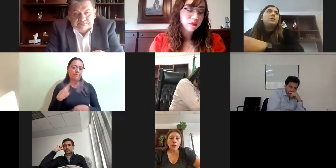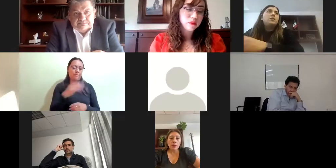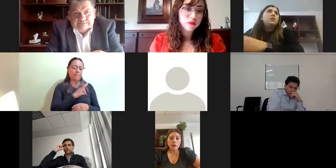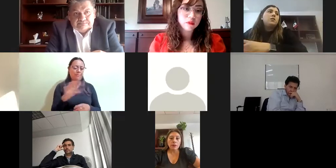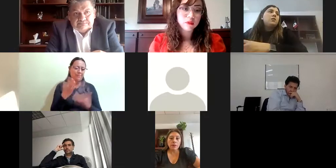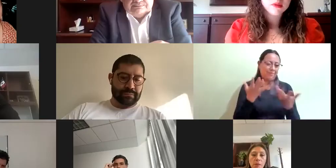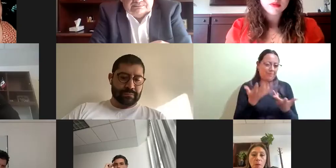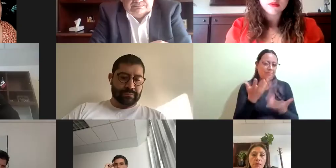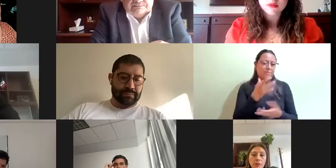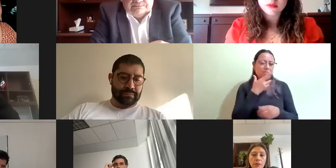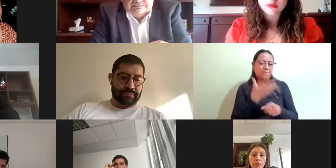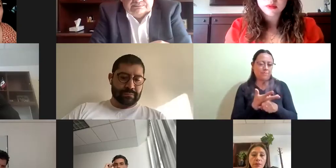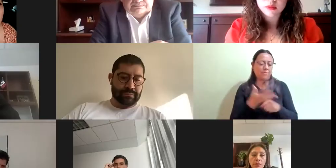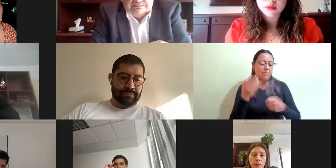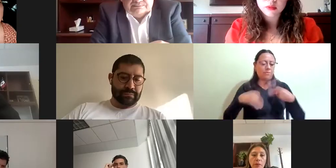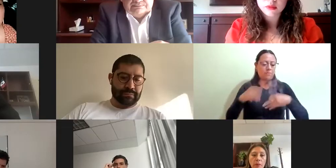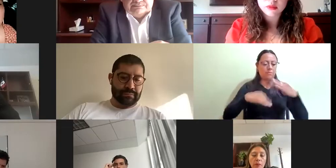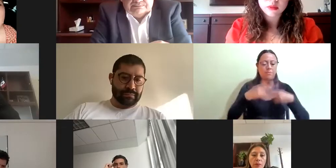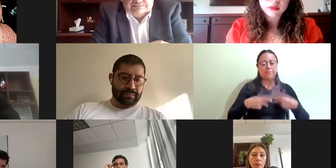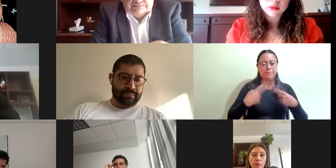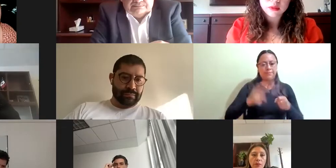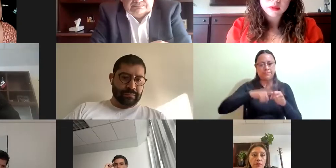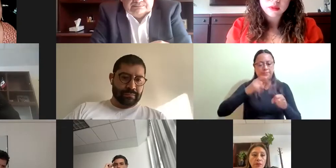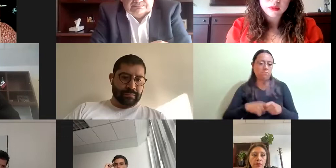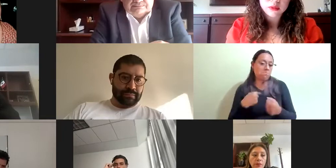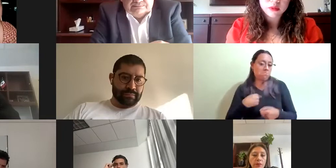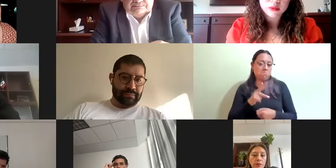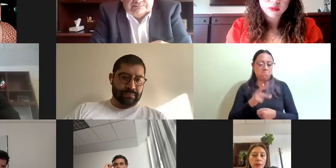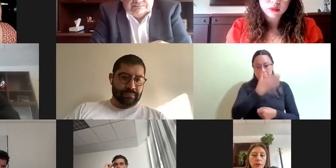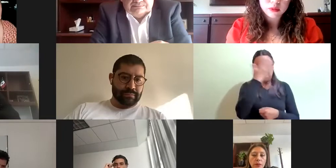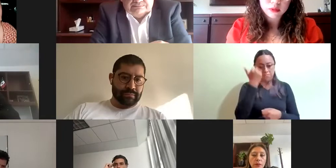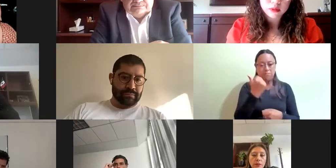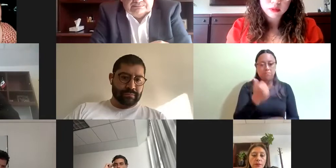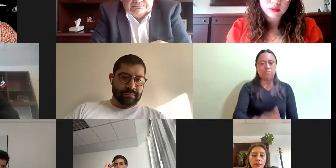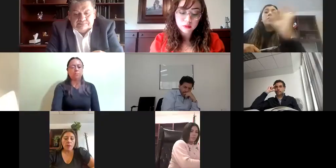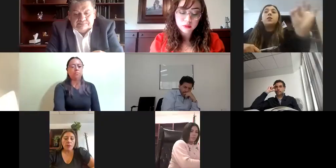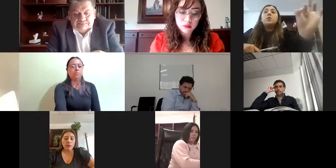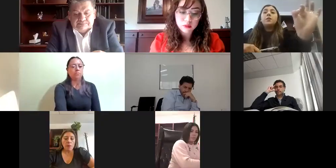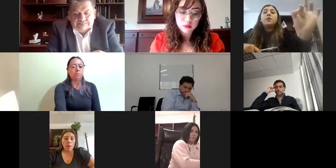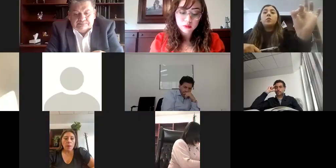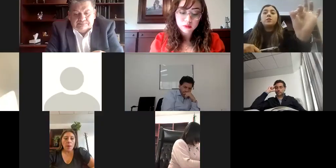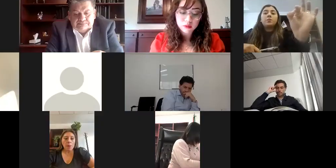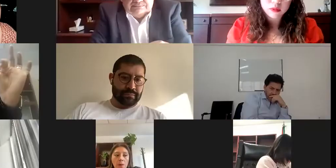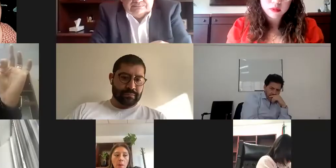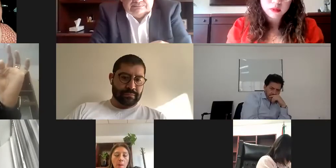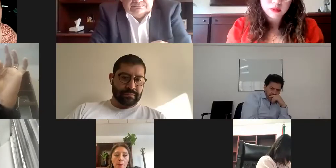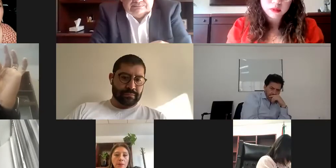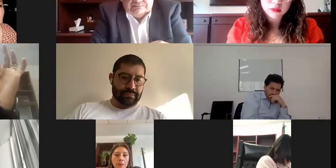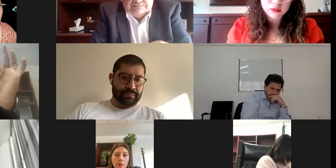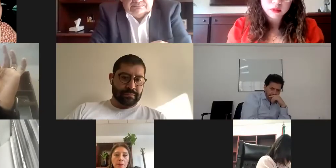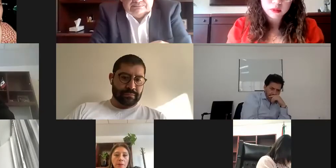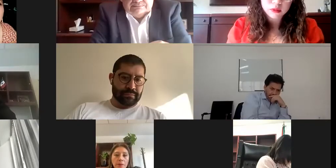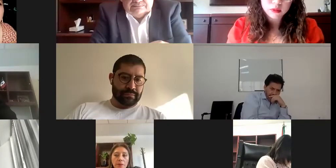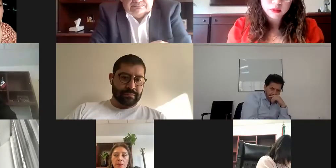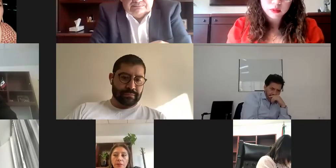pues tendrán que ir avanzando. Yo no sé qué limitante puedan tener para avanzar e iniciar ya con el tema